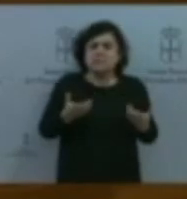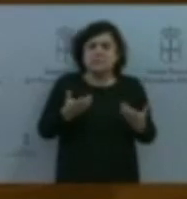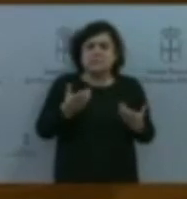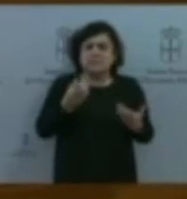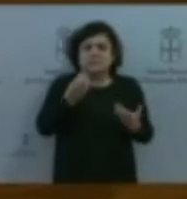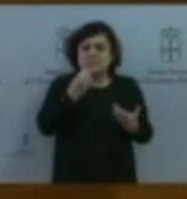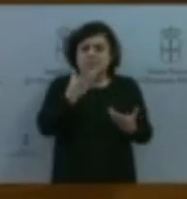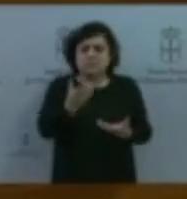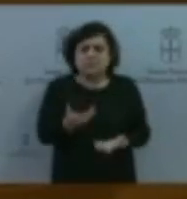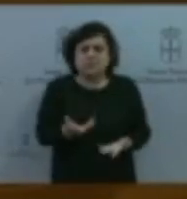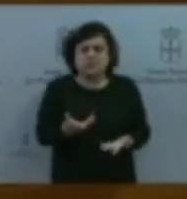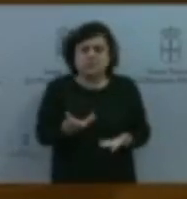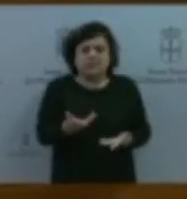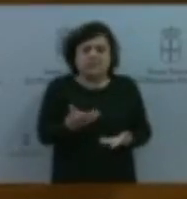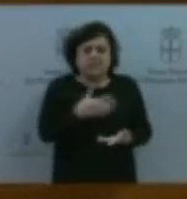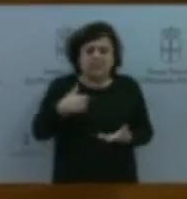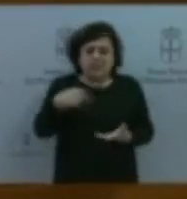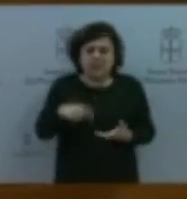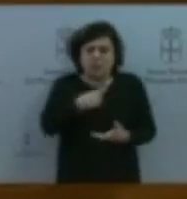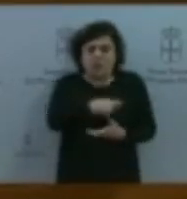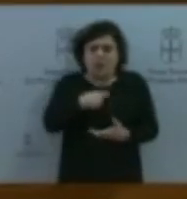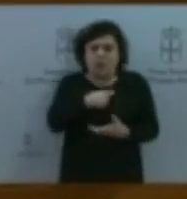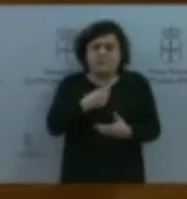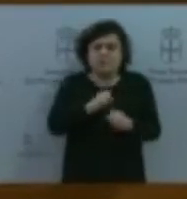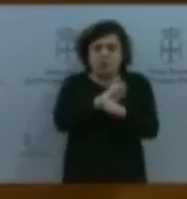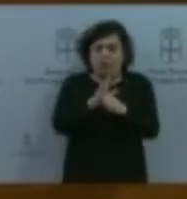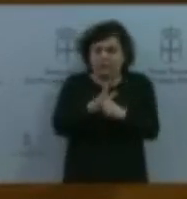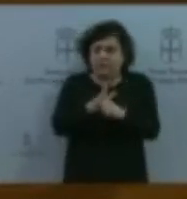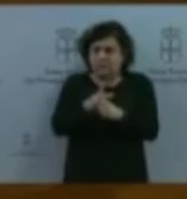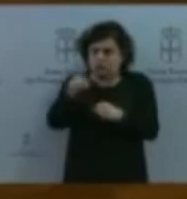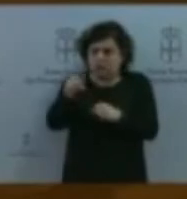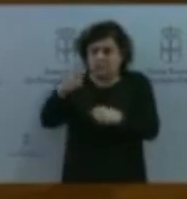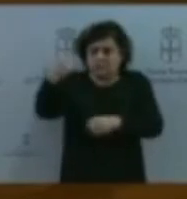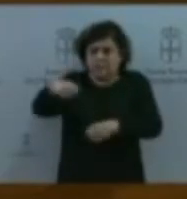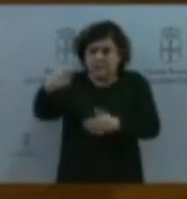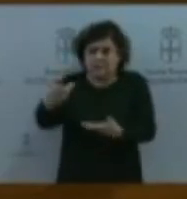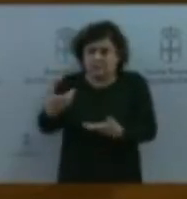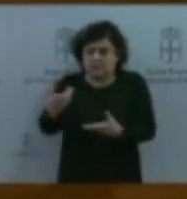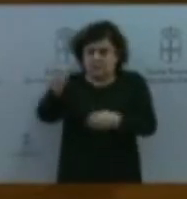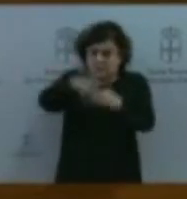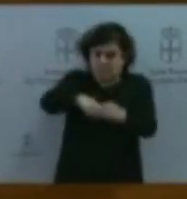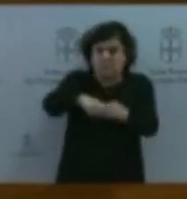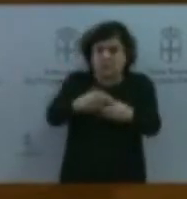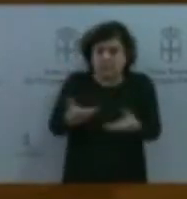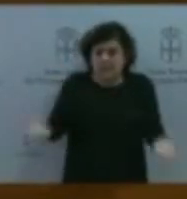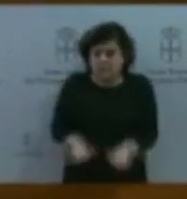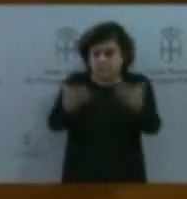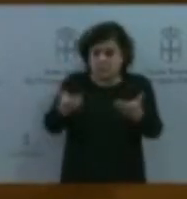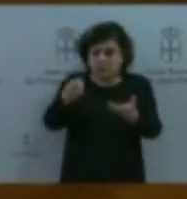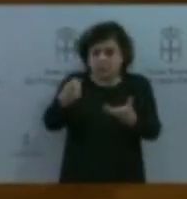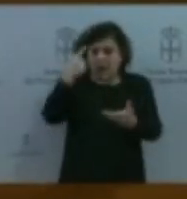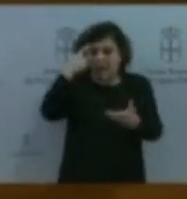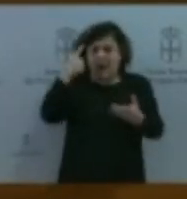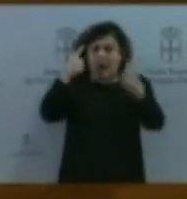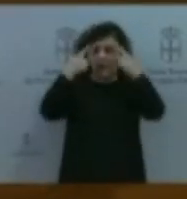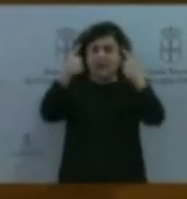COVID. Es una comisión COVID que impulsaron ustedes, que ha traído a 100 expertos, que tiene que evaluar un informe, ¿no? Esa es la evaluación que hay que hacer